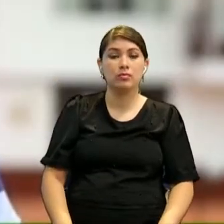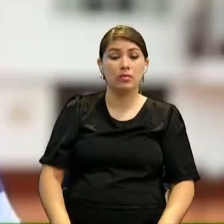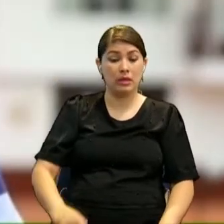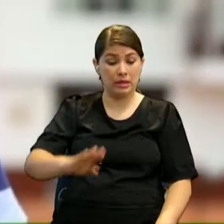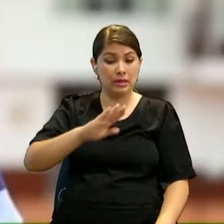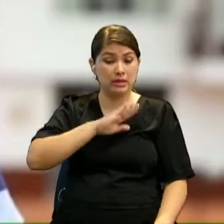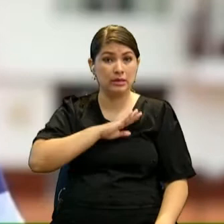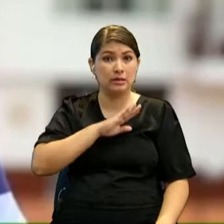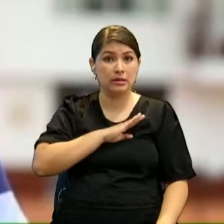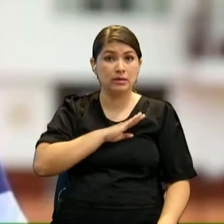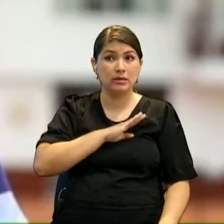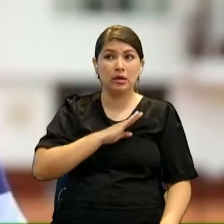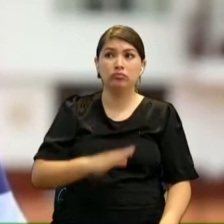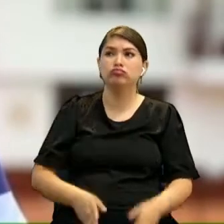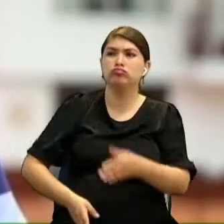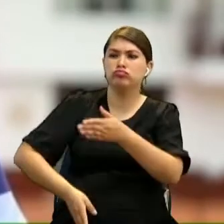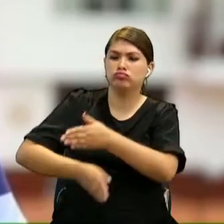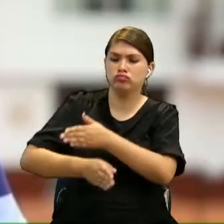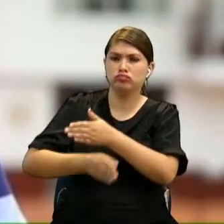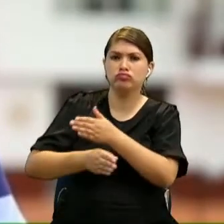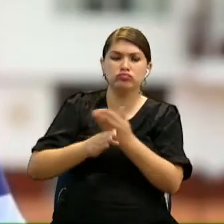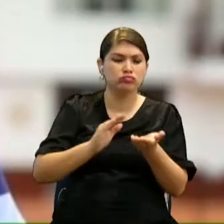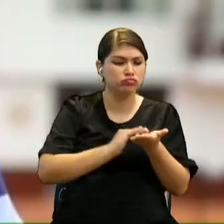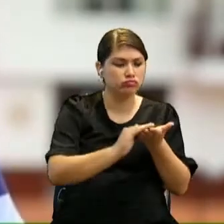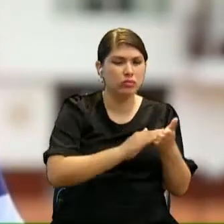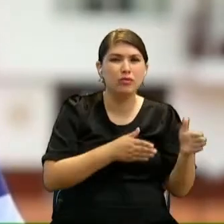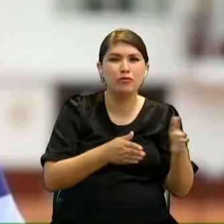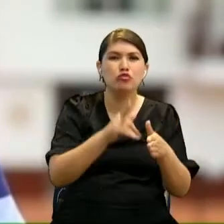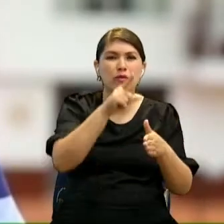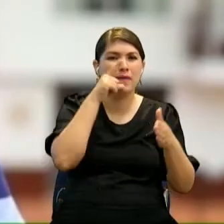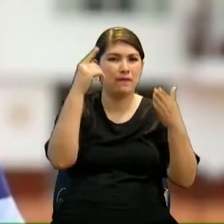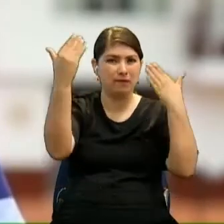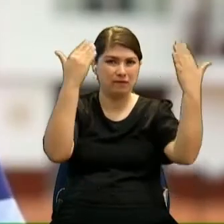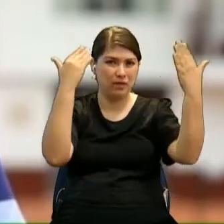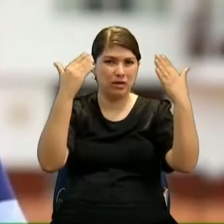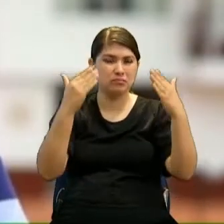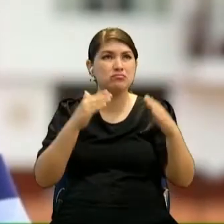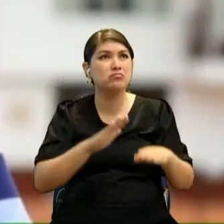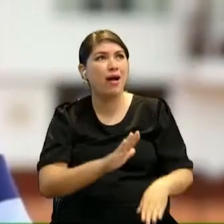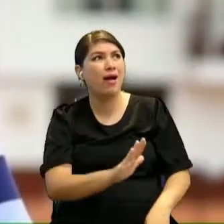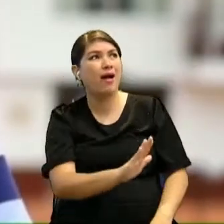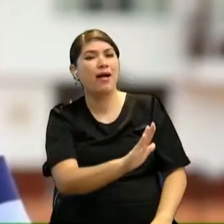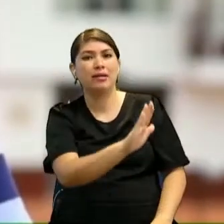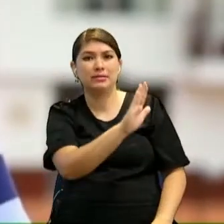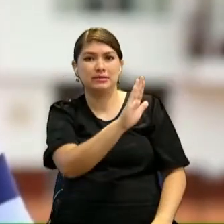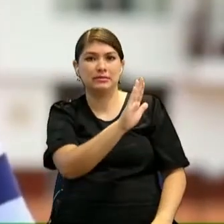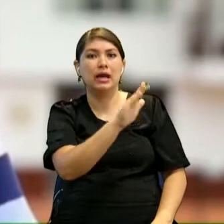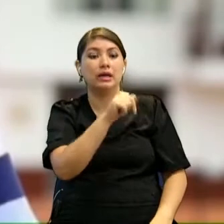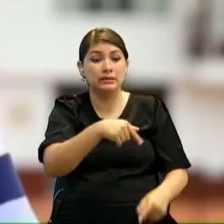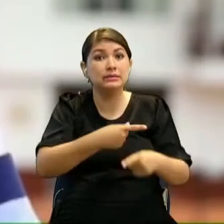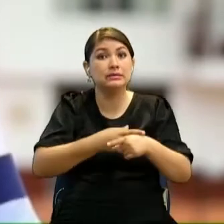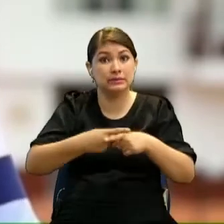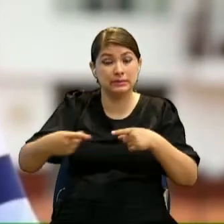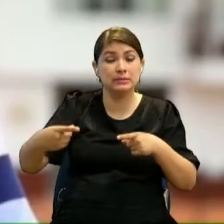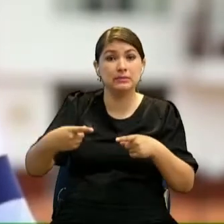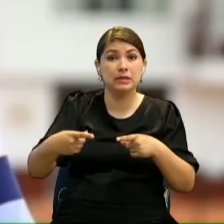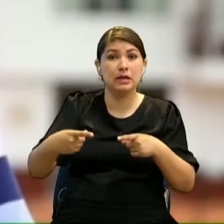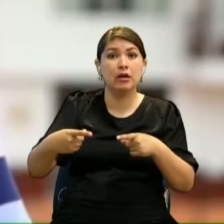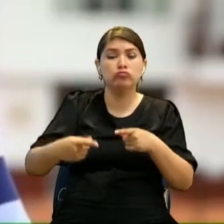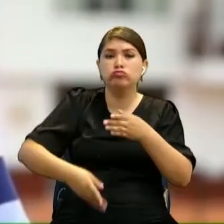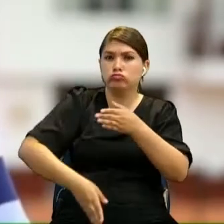municipal continúa con mantenimiento de las vías terciarias en la parte alta y esta semana daremos